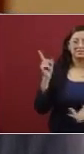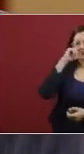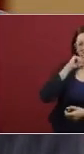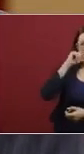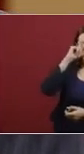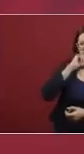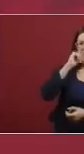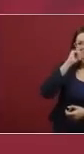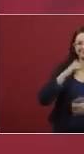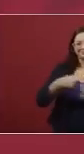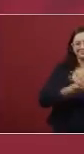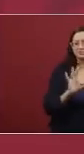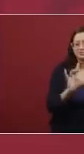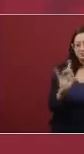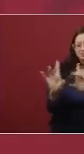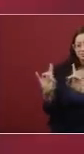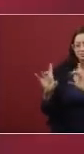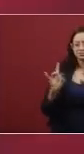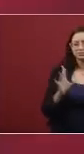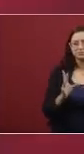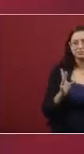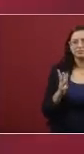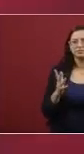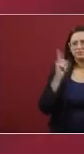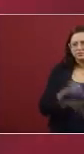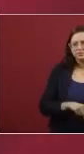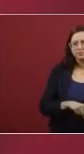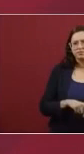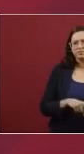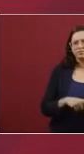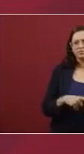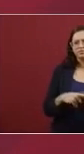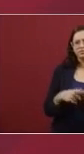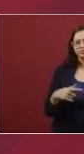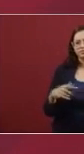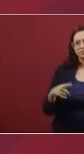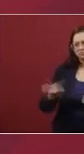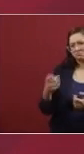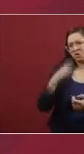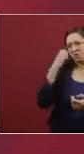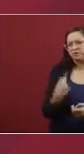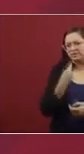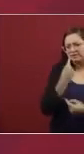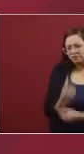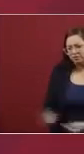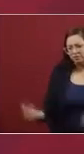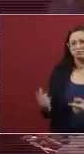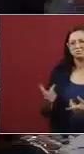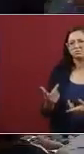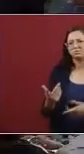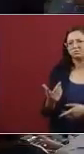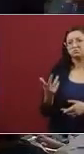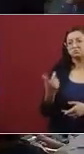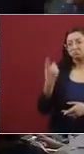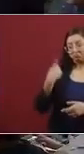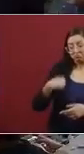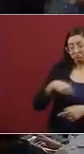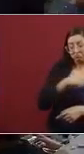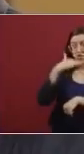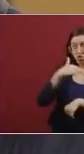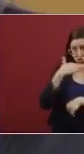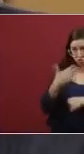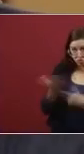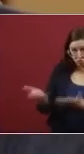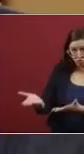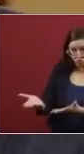irregularidades, para decirlo menos, en las llamadas estancias infantiles. Y no vamos a tolerar la